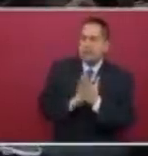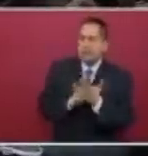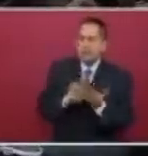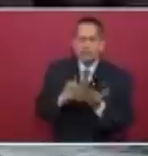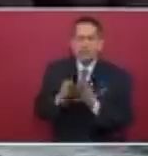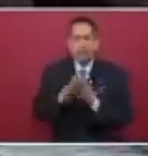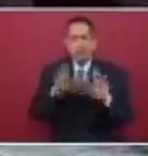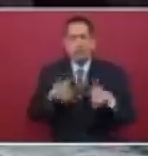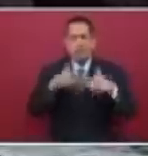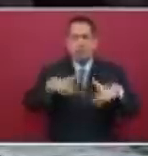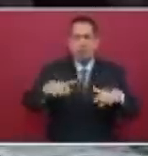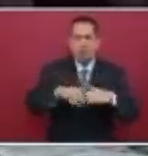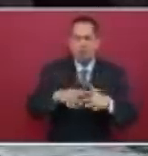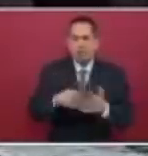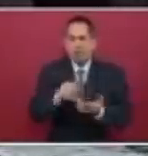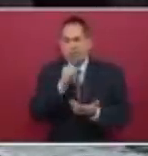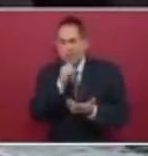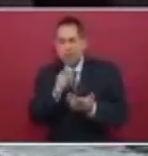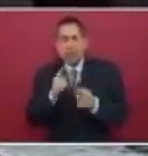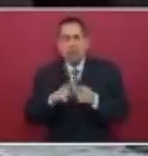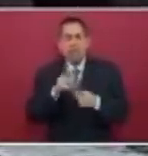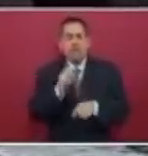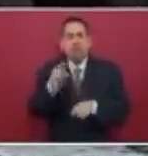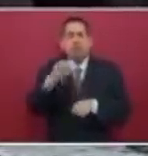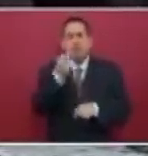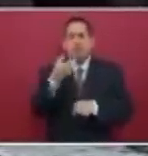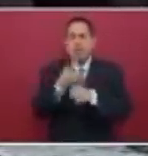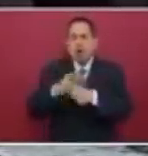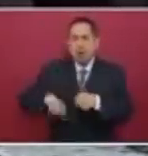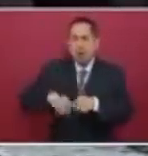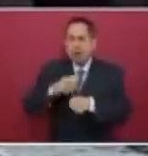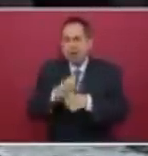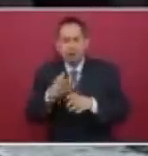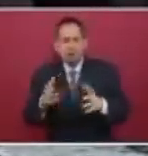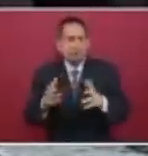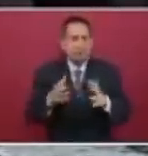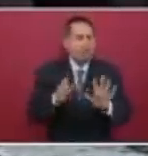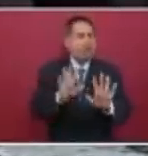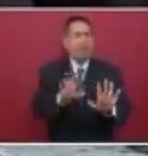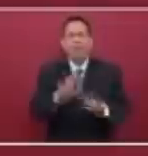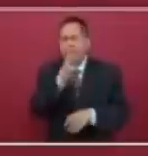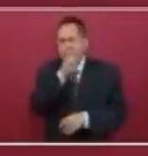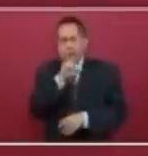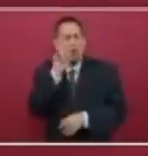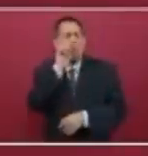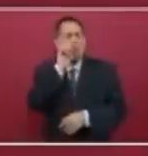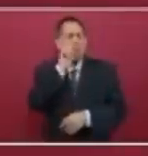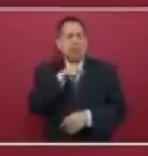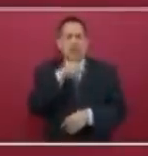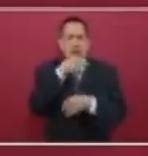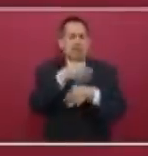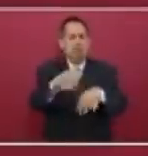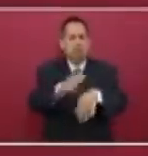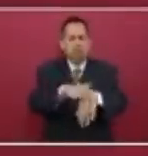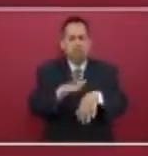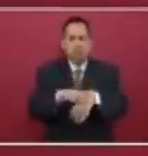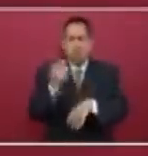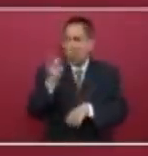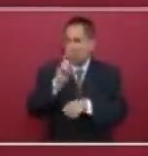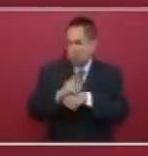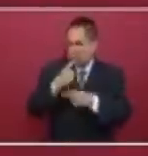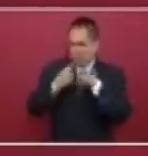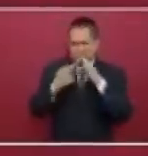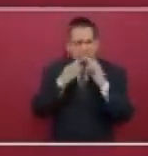si la organiza la secretaria de gobernar de las mañanas les informamos ya en un disco a